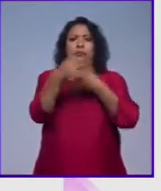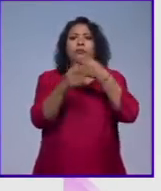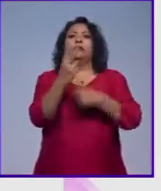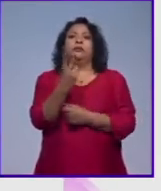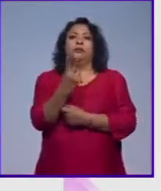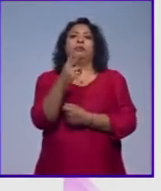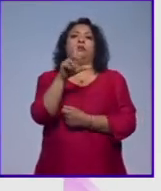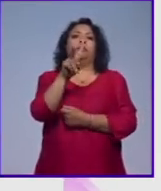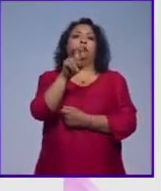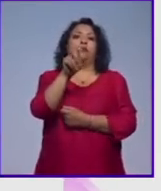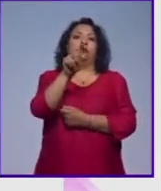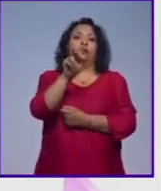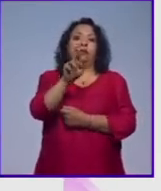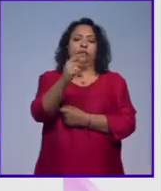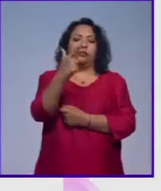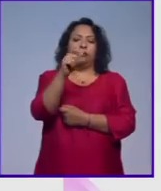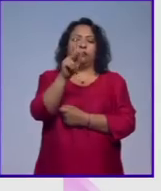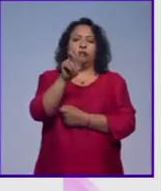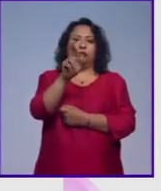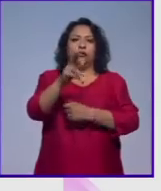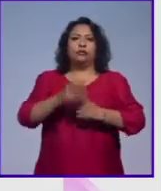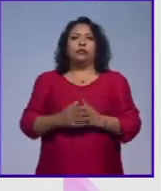Noticias 22, Víctor Gaspar.